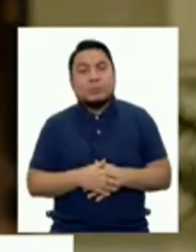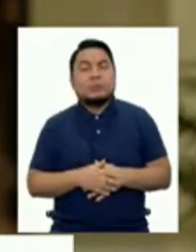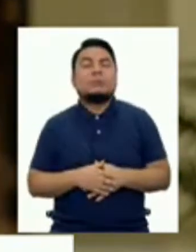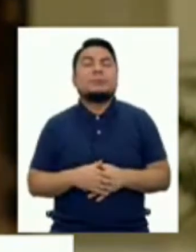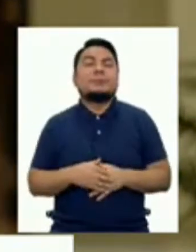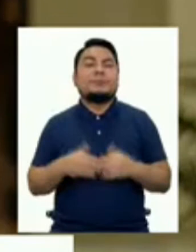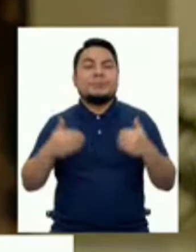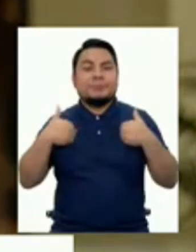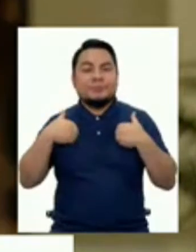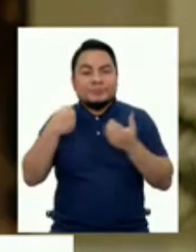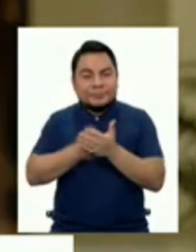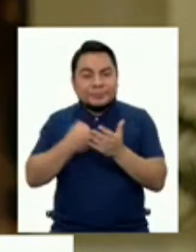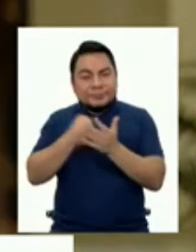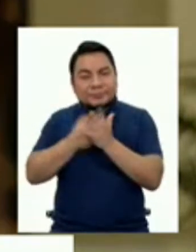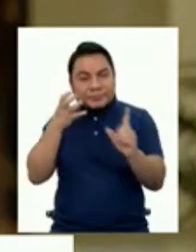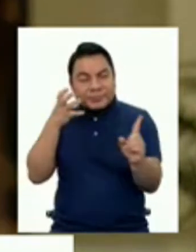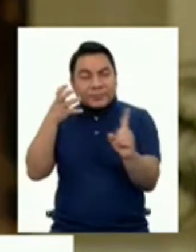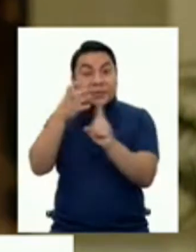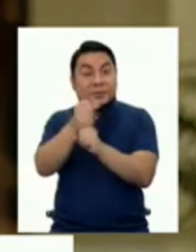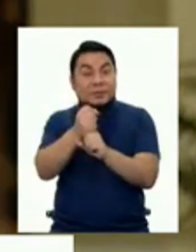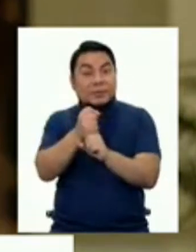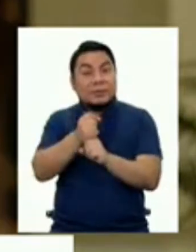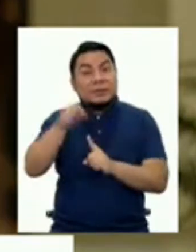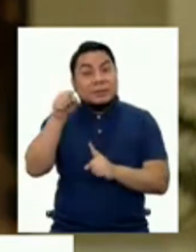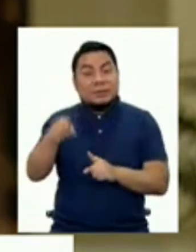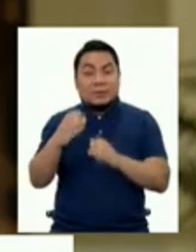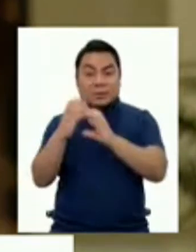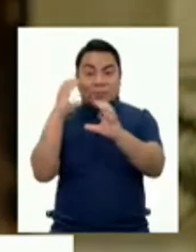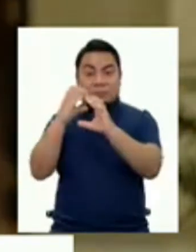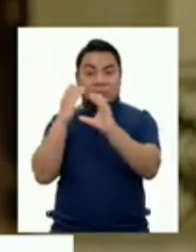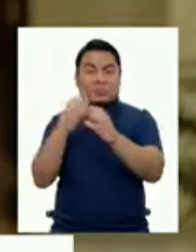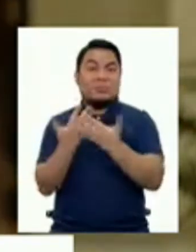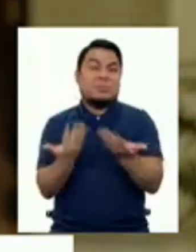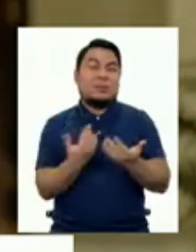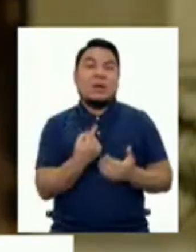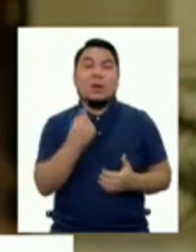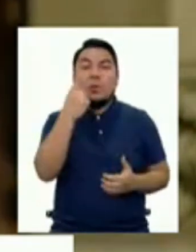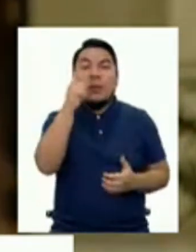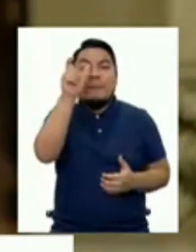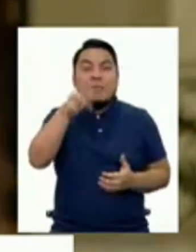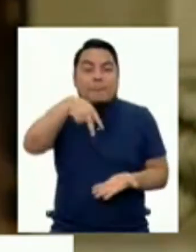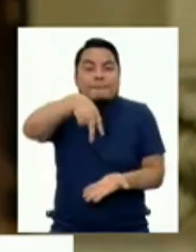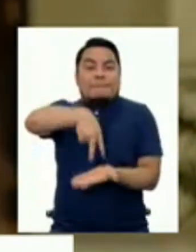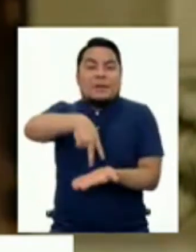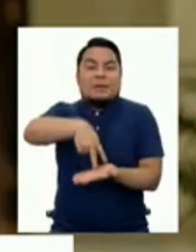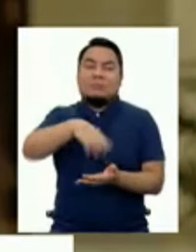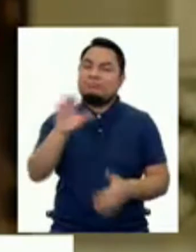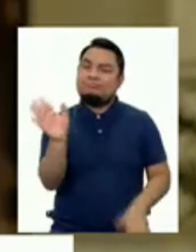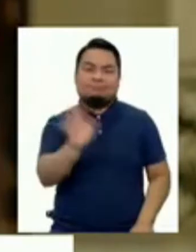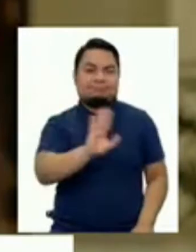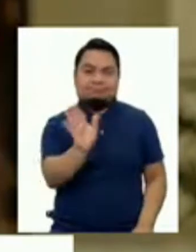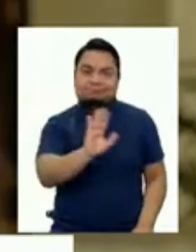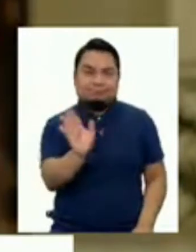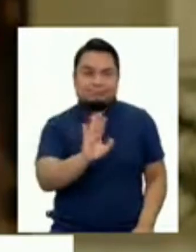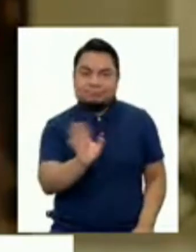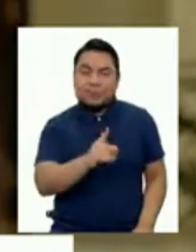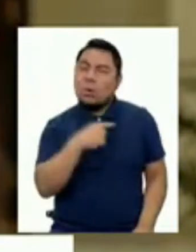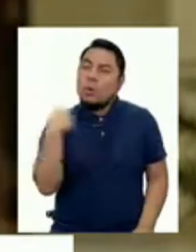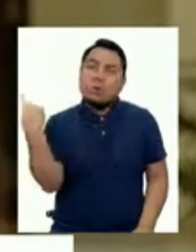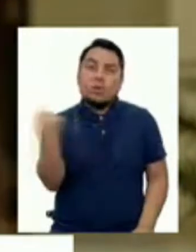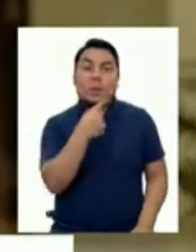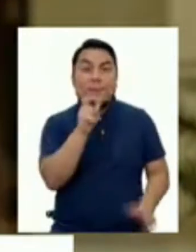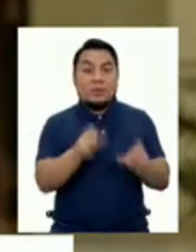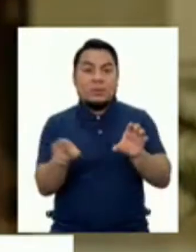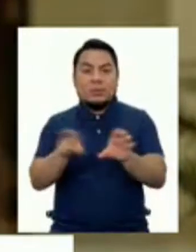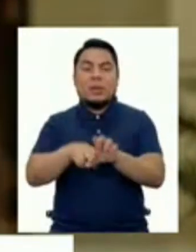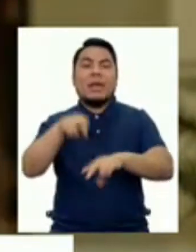lograr que en los buses no haya una sola persona parada. Todos tienen que estar